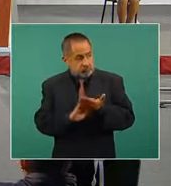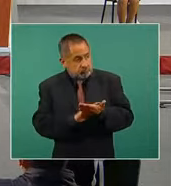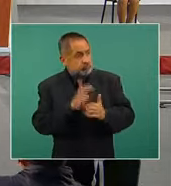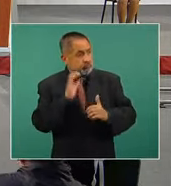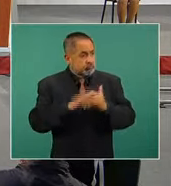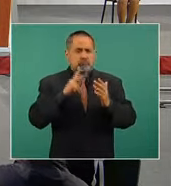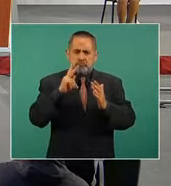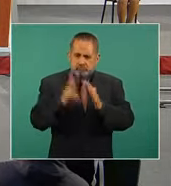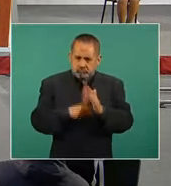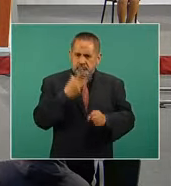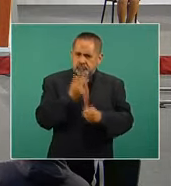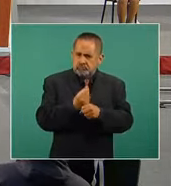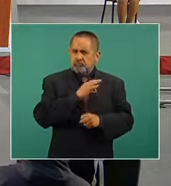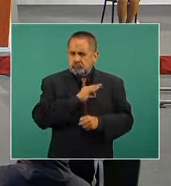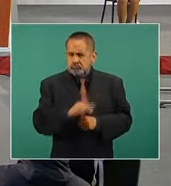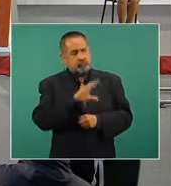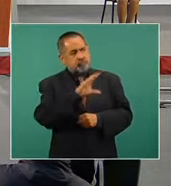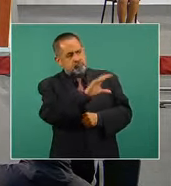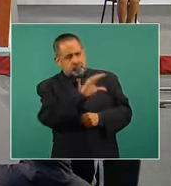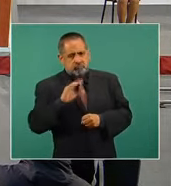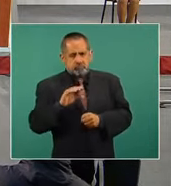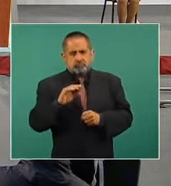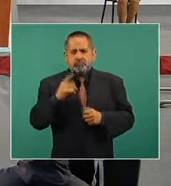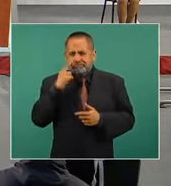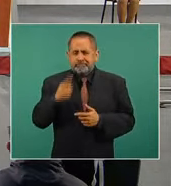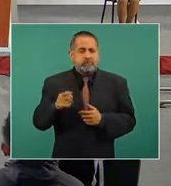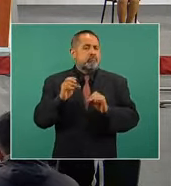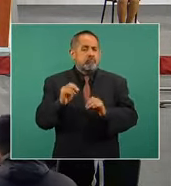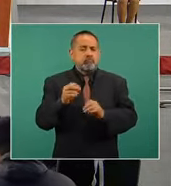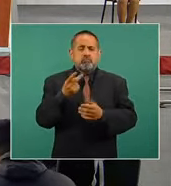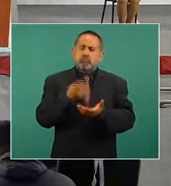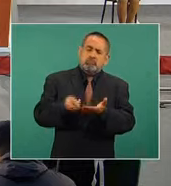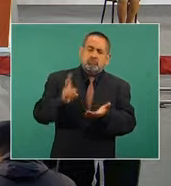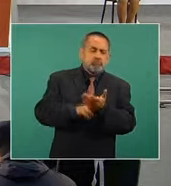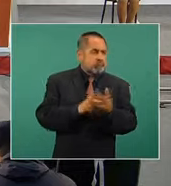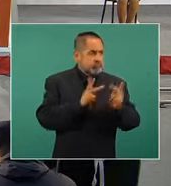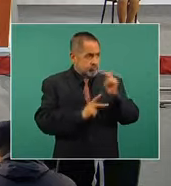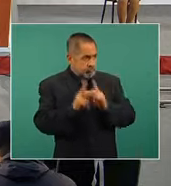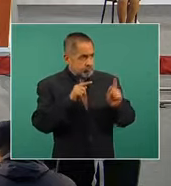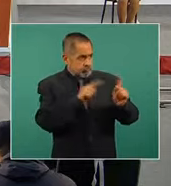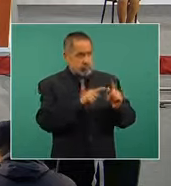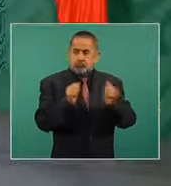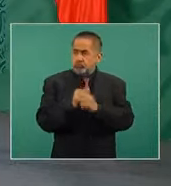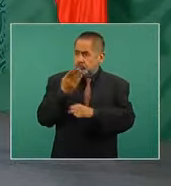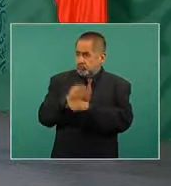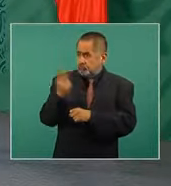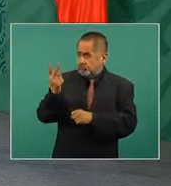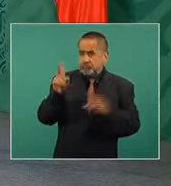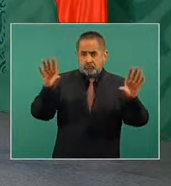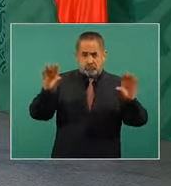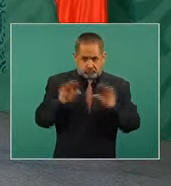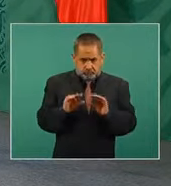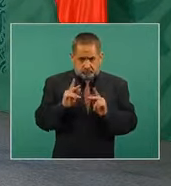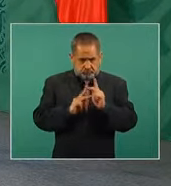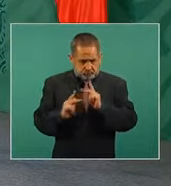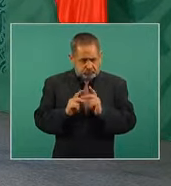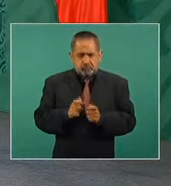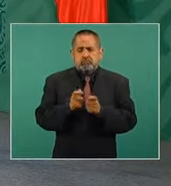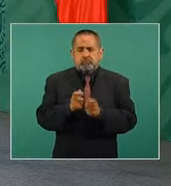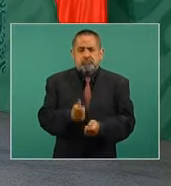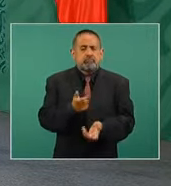directo con el instituto y encadenar los créditos, y sobre todo apoyar a las familias a que vayan creciendo su patrimonio. Aquí estamos